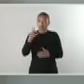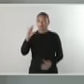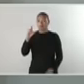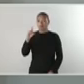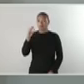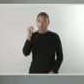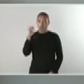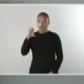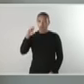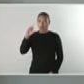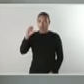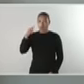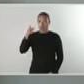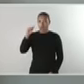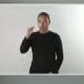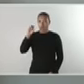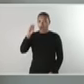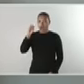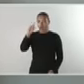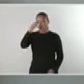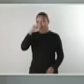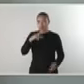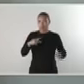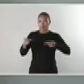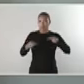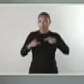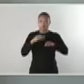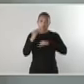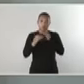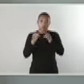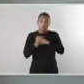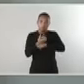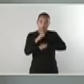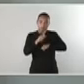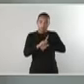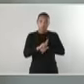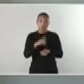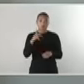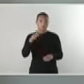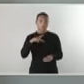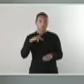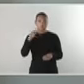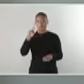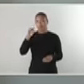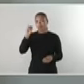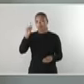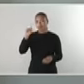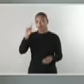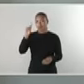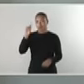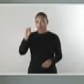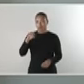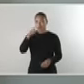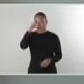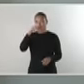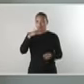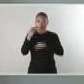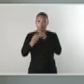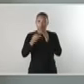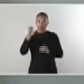participación Estatal y participación privada para que los beneficios de la producción de energía sea